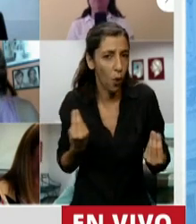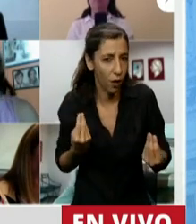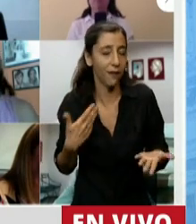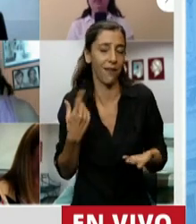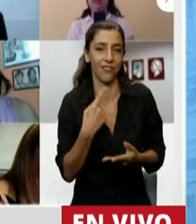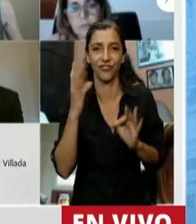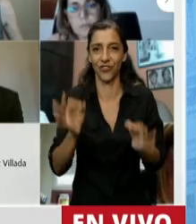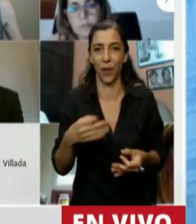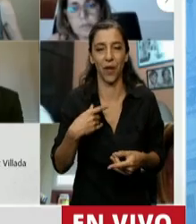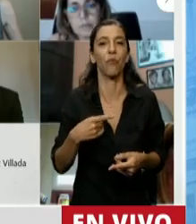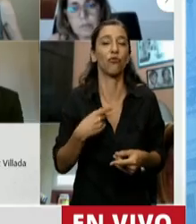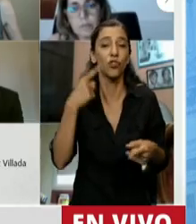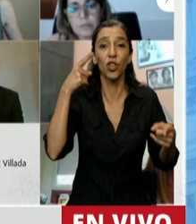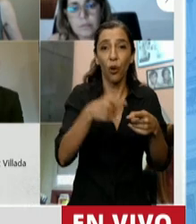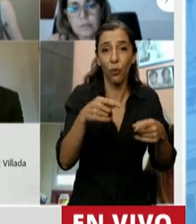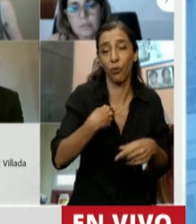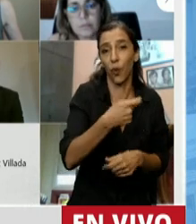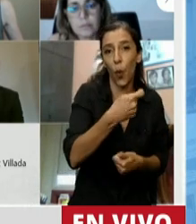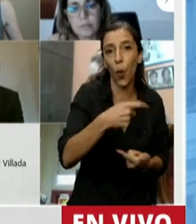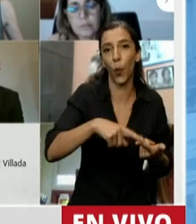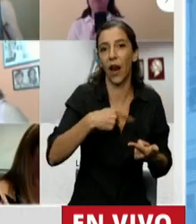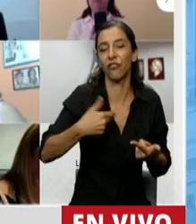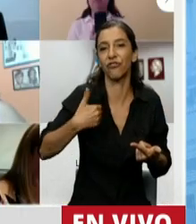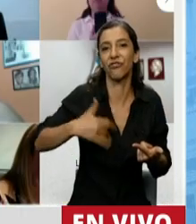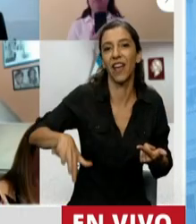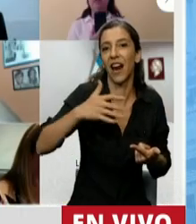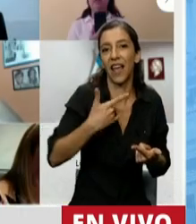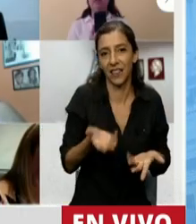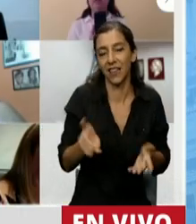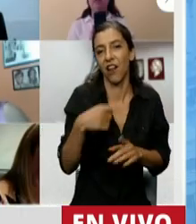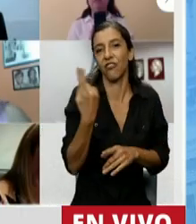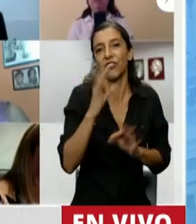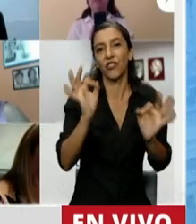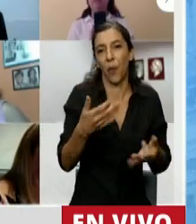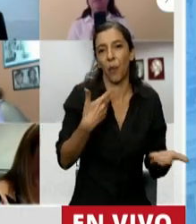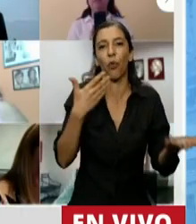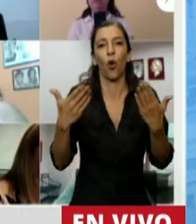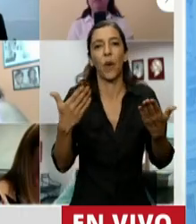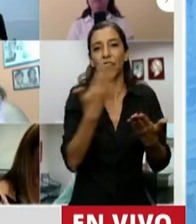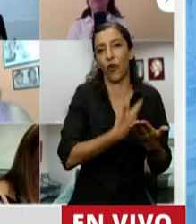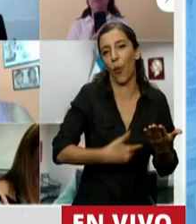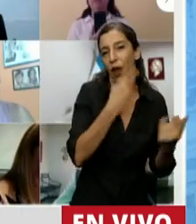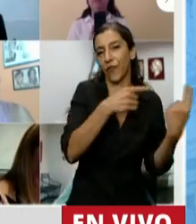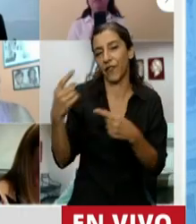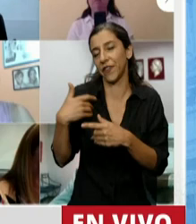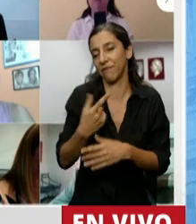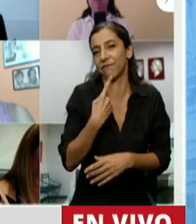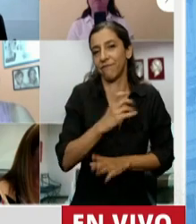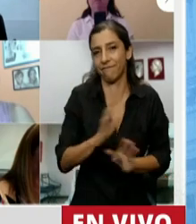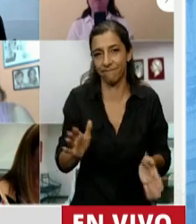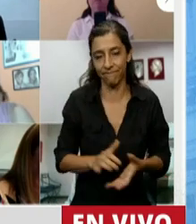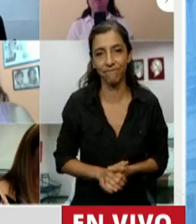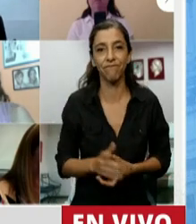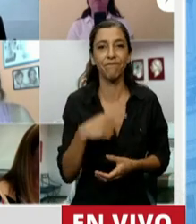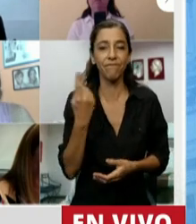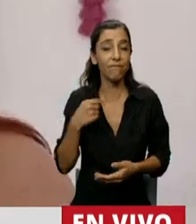y con las jubilaciones en particular, cuando gobernamos unos y cuando gobernaron otros. Así que hoy